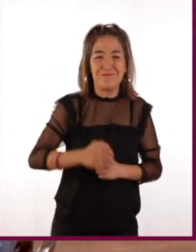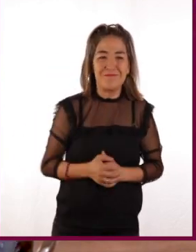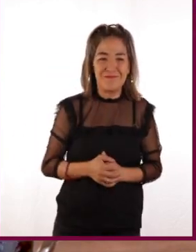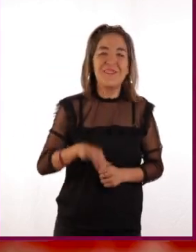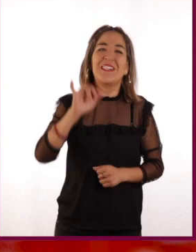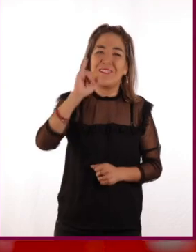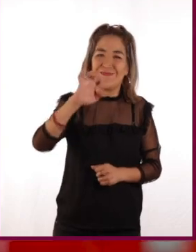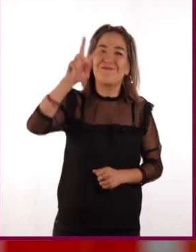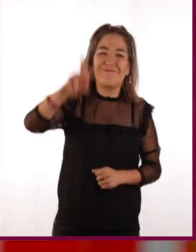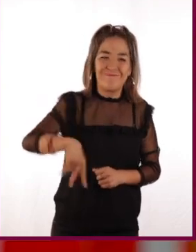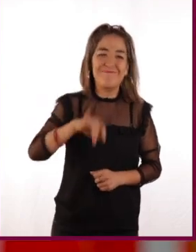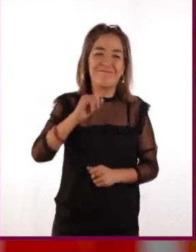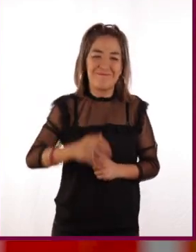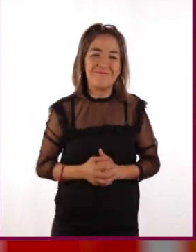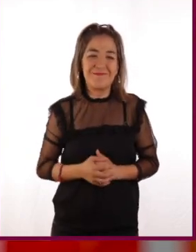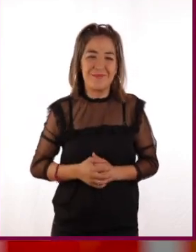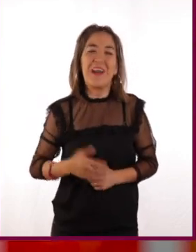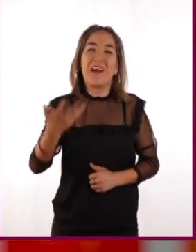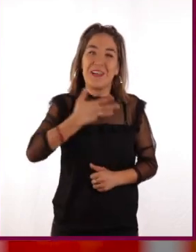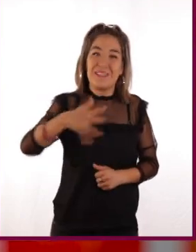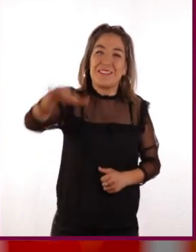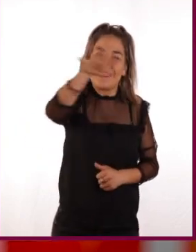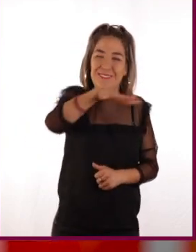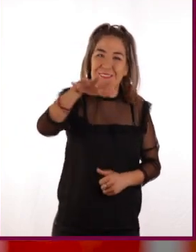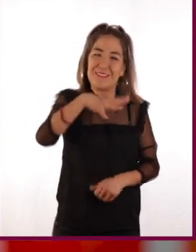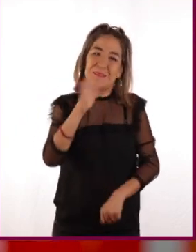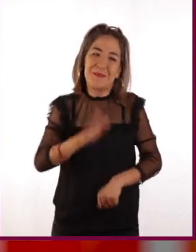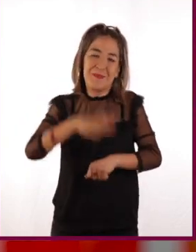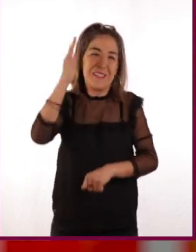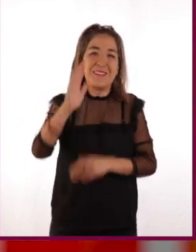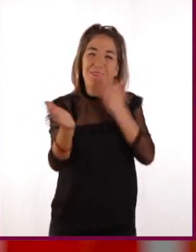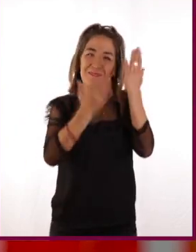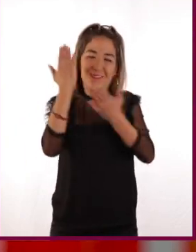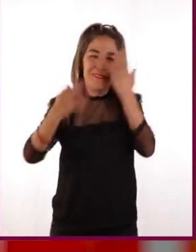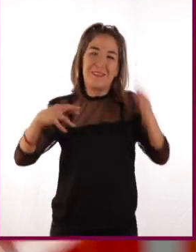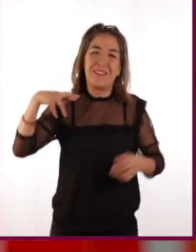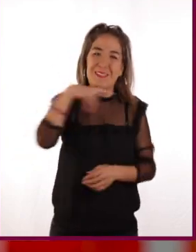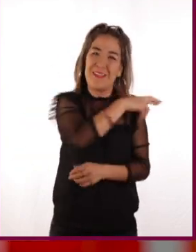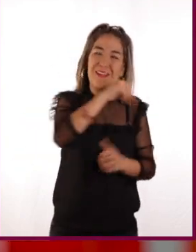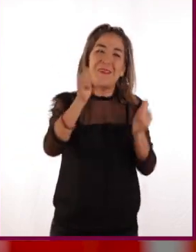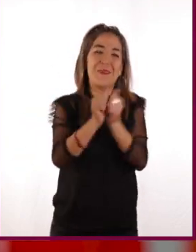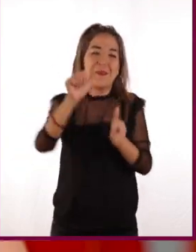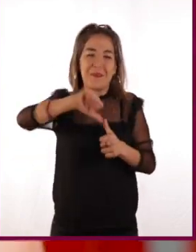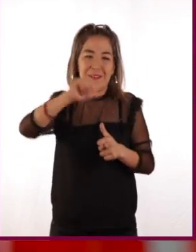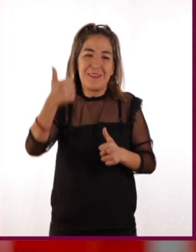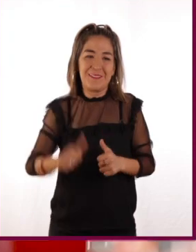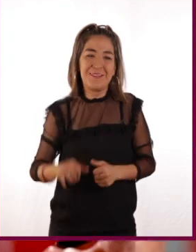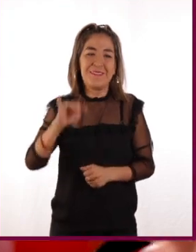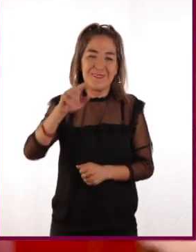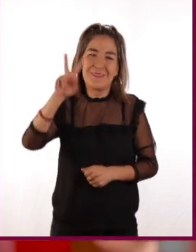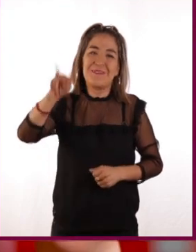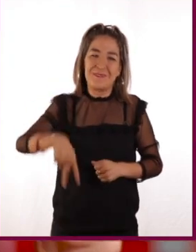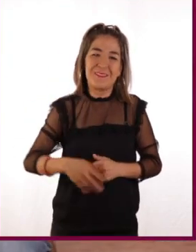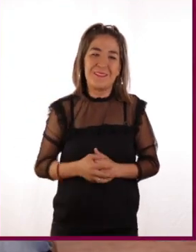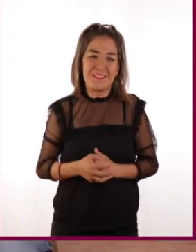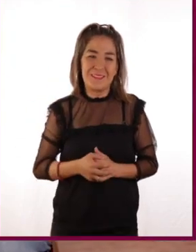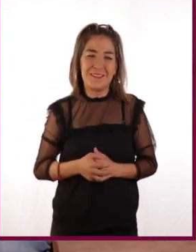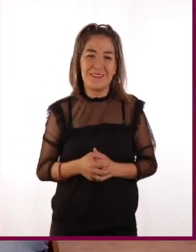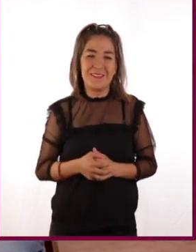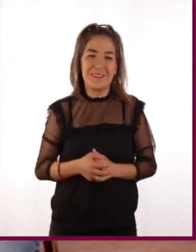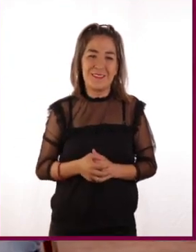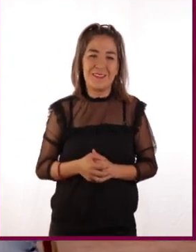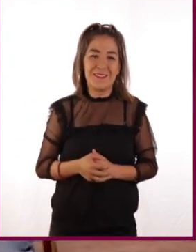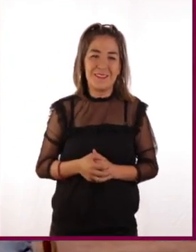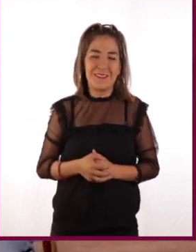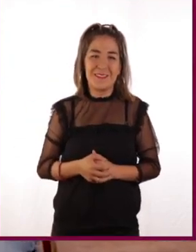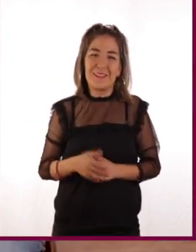que nosotros. Es verdad, se me olvidaba que tenemos una audiencia que es mucho más práctica y hábil y artística que nosotros, ¿verdad?